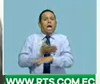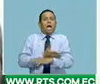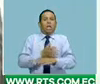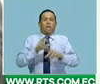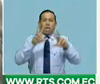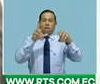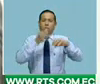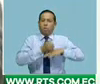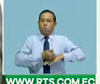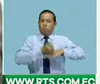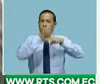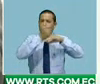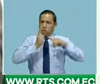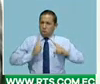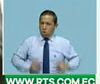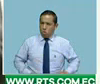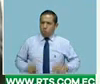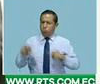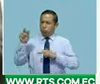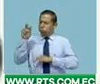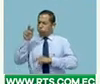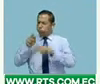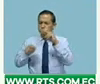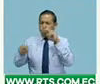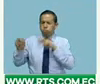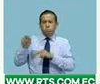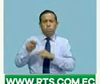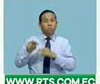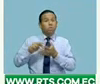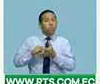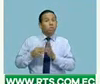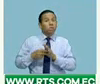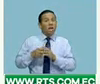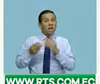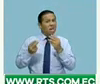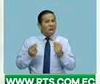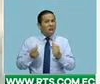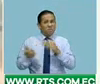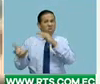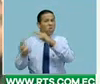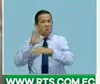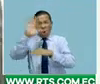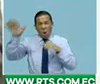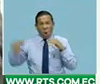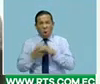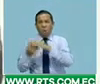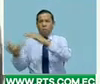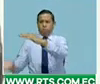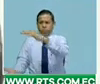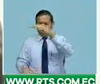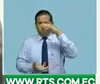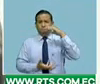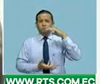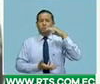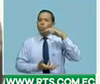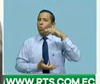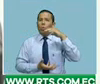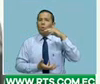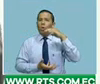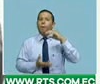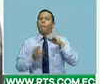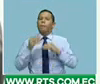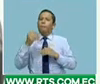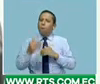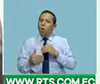De entender que no es que van a llegar todas las dosis de vacuna de una sola vez. Entonces serán entregas progresivas y